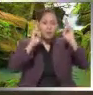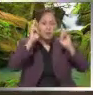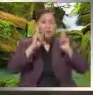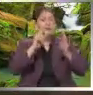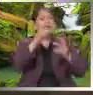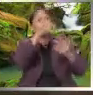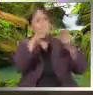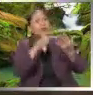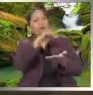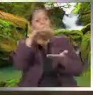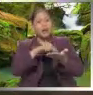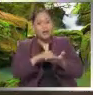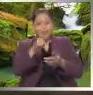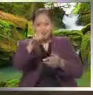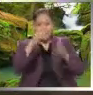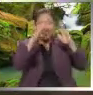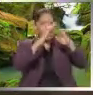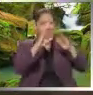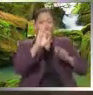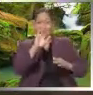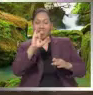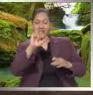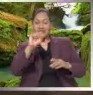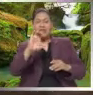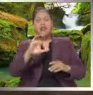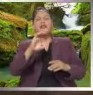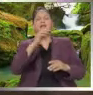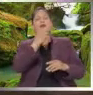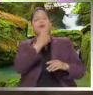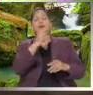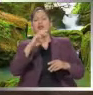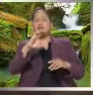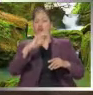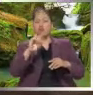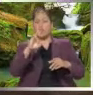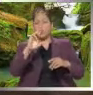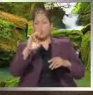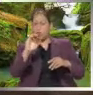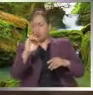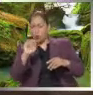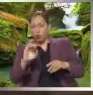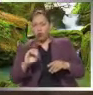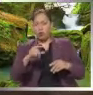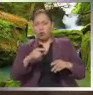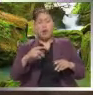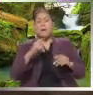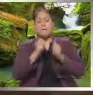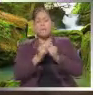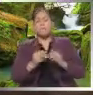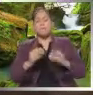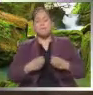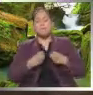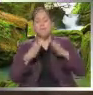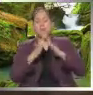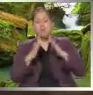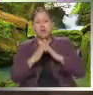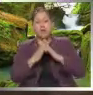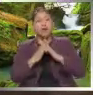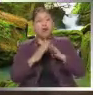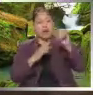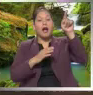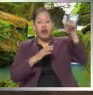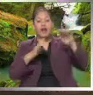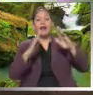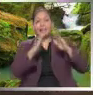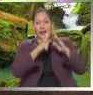contando. Así es, cuando usted visita la Casa Frisac y le diga, no, Chucho el Roto no vivió aquí, de que pasó la noche ahí, la pasó. Y si no, pregúntenle a